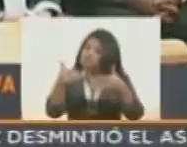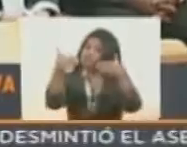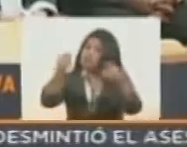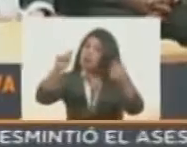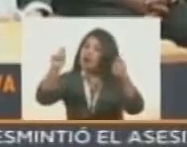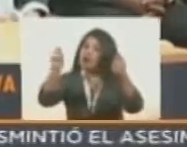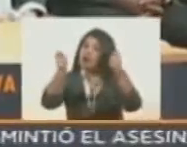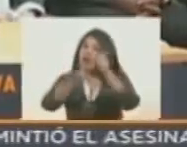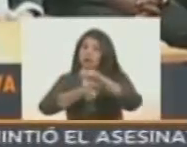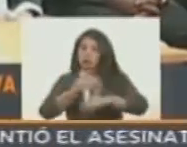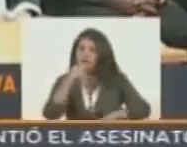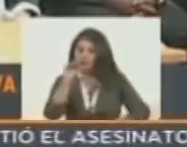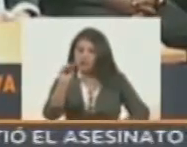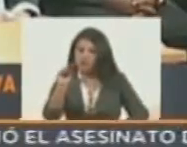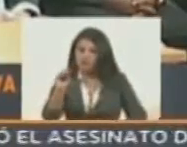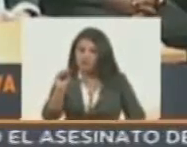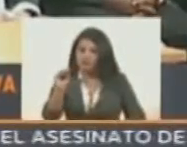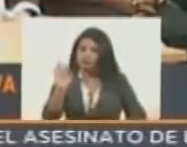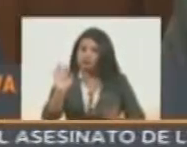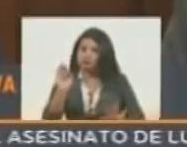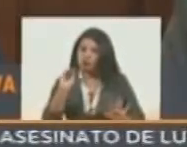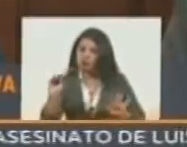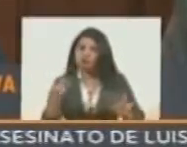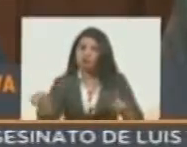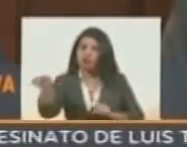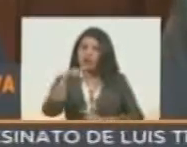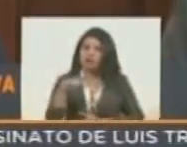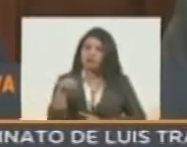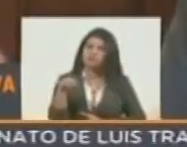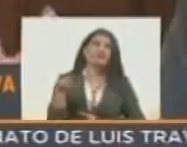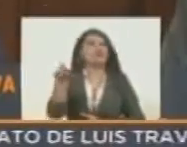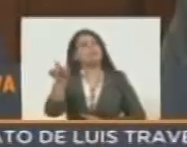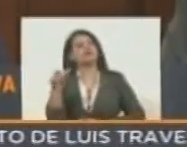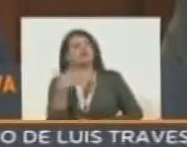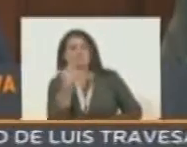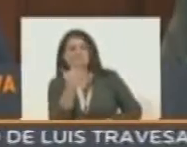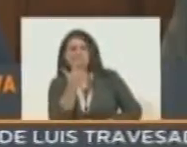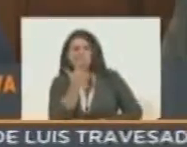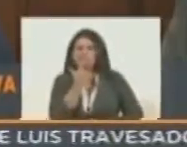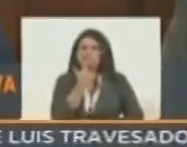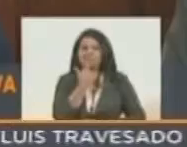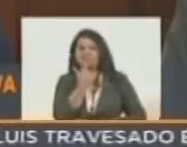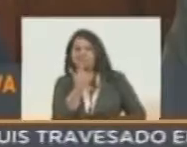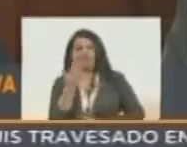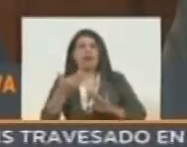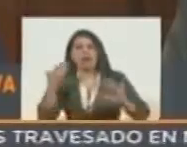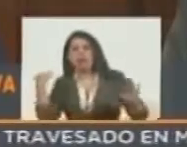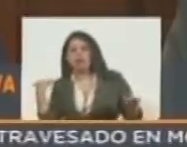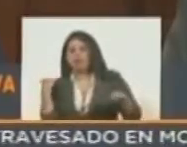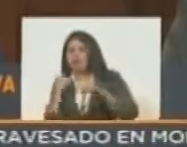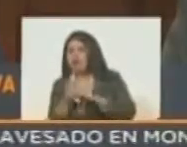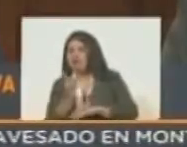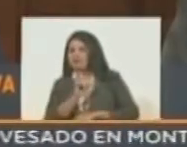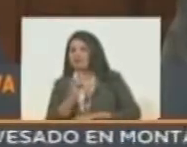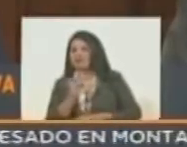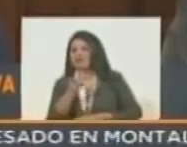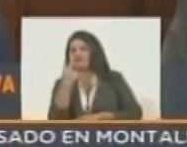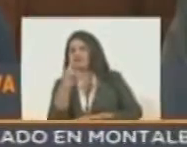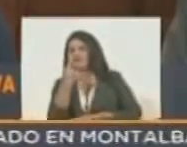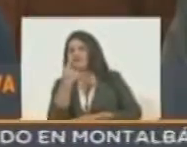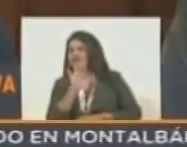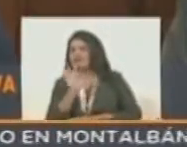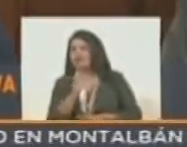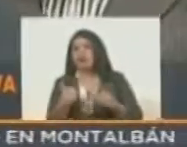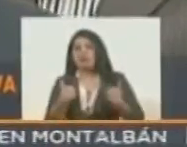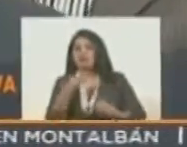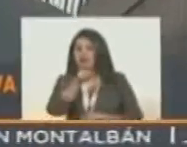tenían algún tipo de inquietud, escepticismo, producto de las experiencias que se han tenido.